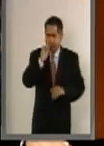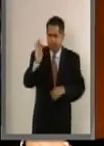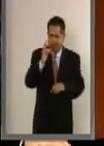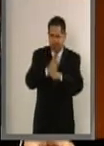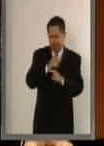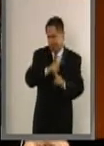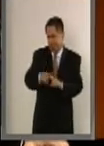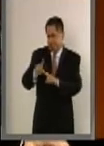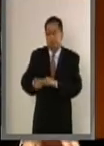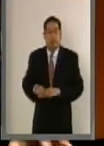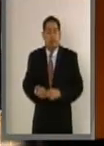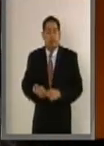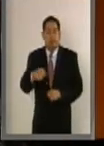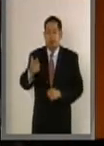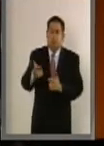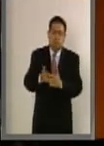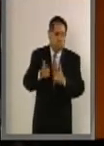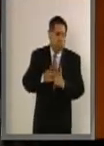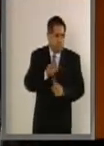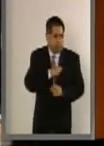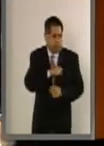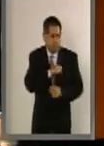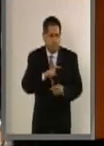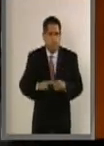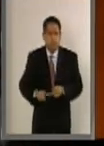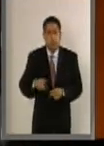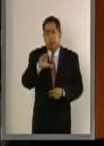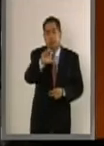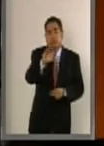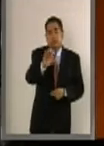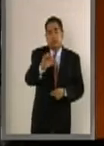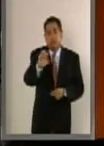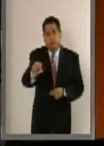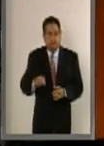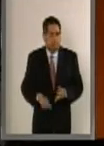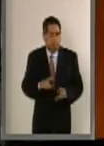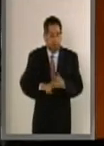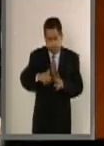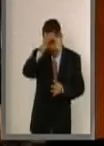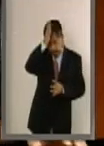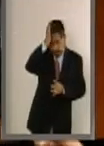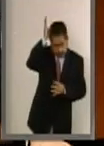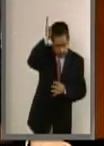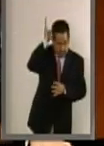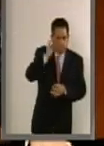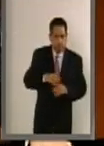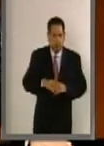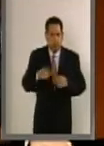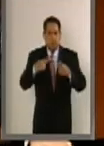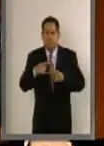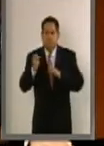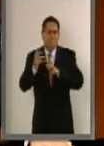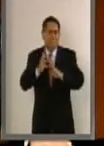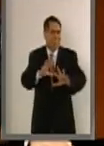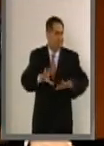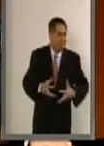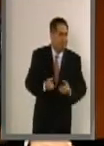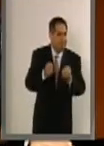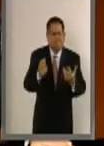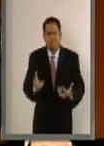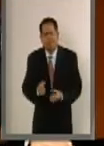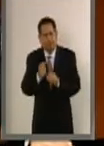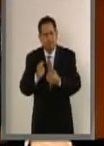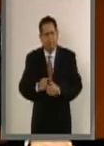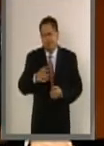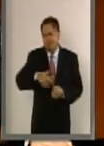las del sector salud, a la Comisión Federal de Electricidad, a los bomberos, a rescatistas y a todos los